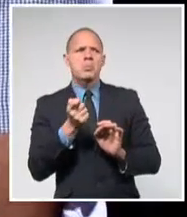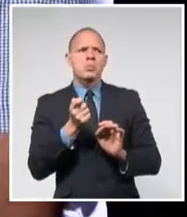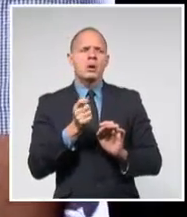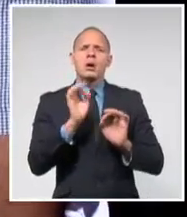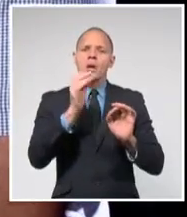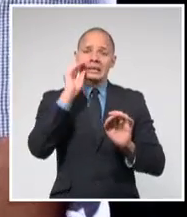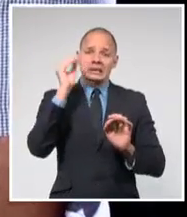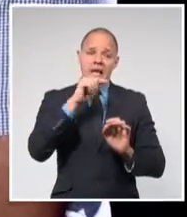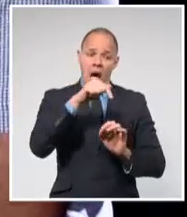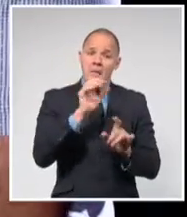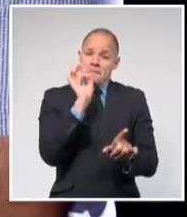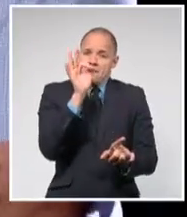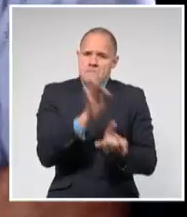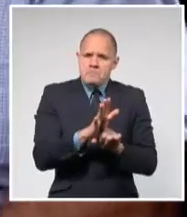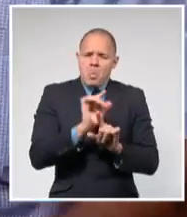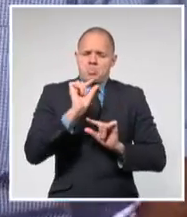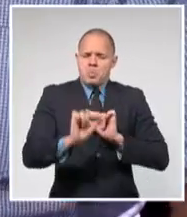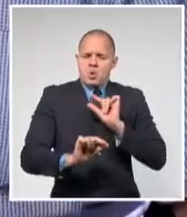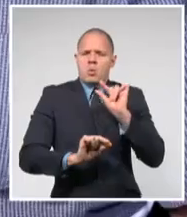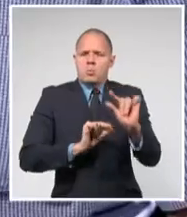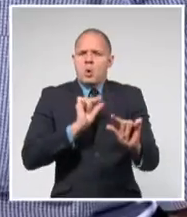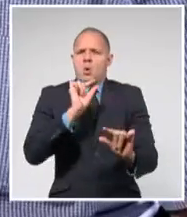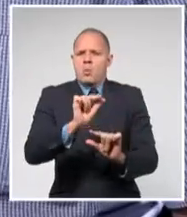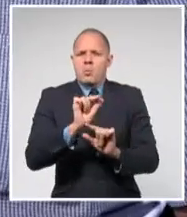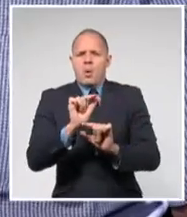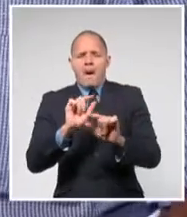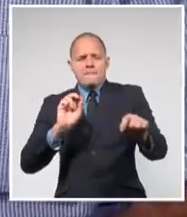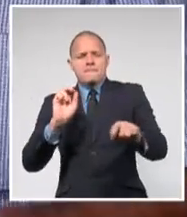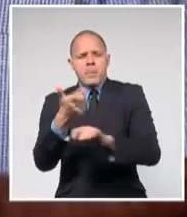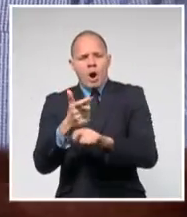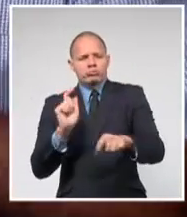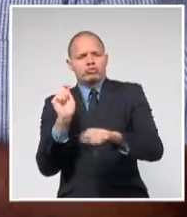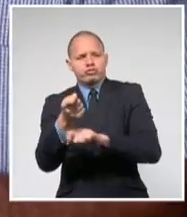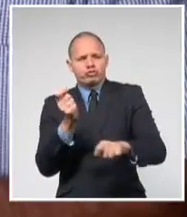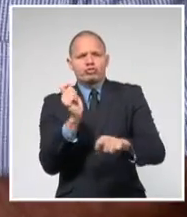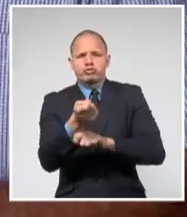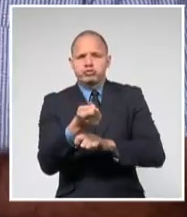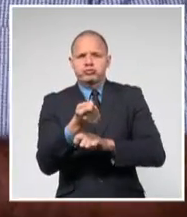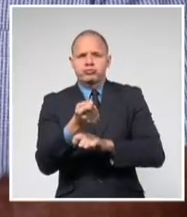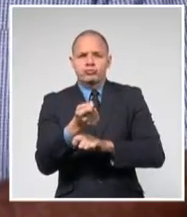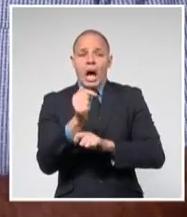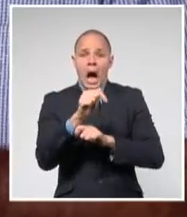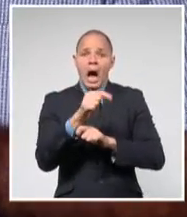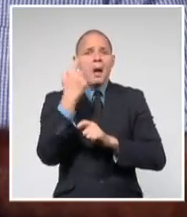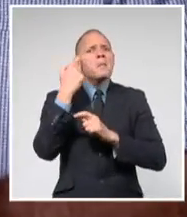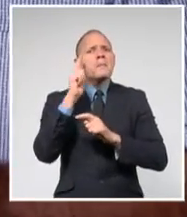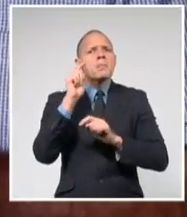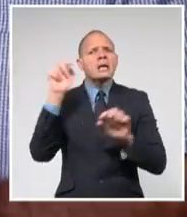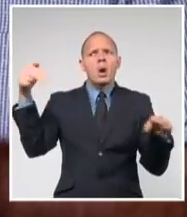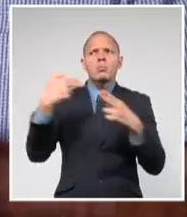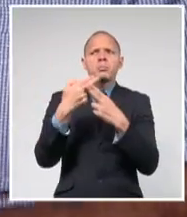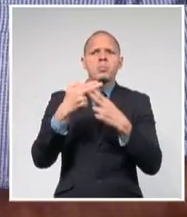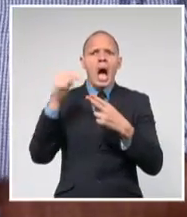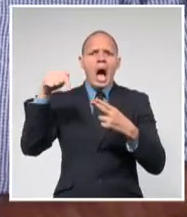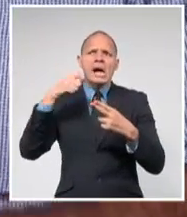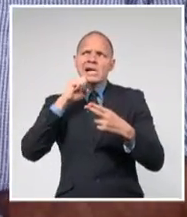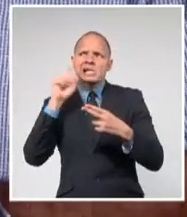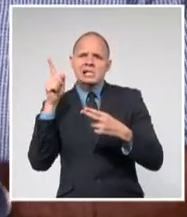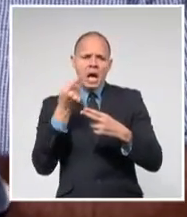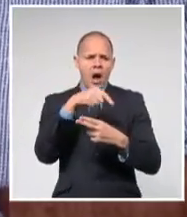que se empieza a jugar en Cuba de manera organizada y el béisbol de los Estados Unidos por una razón. Y es que el béisbol cubano del